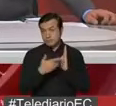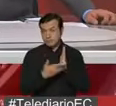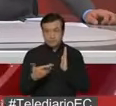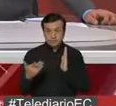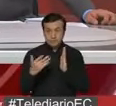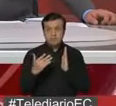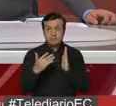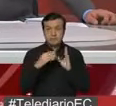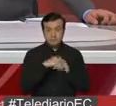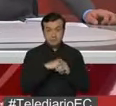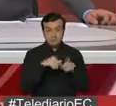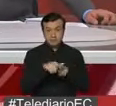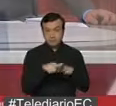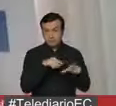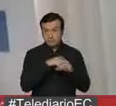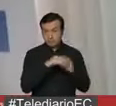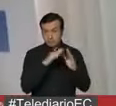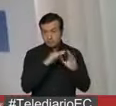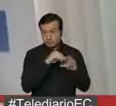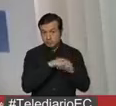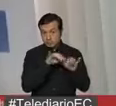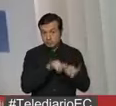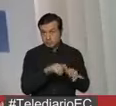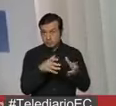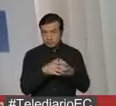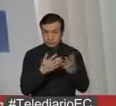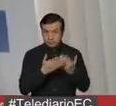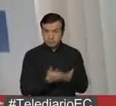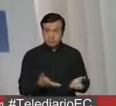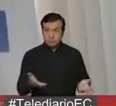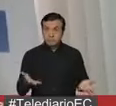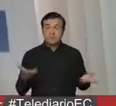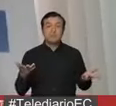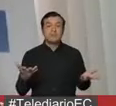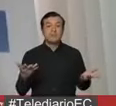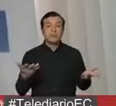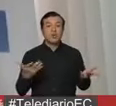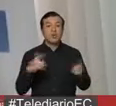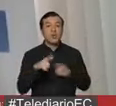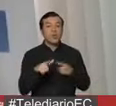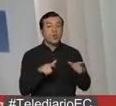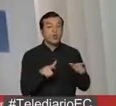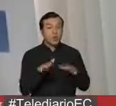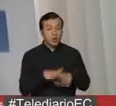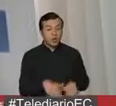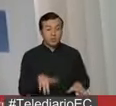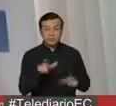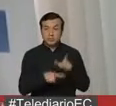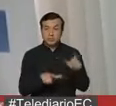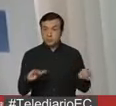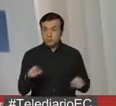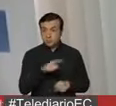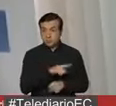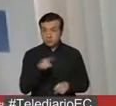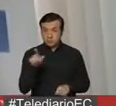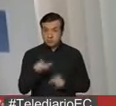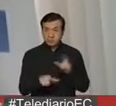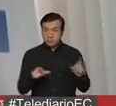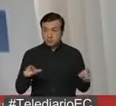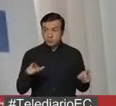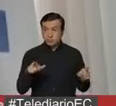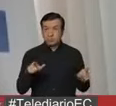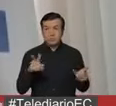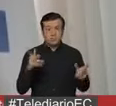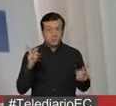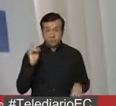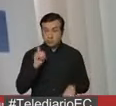residencias sanitarias, por ejemplo, que consiste en crear espacios donde la gente o las personas que no puedan